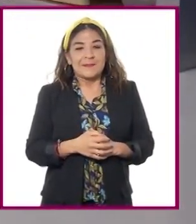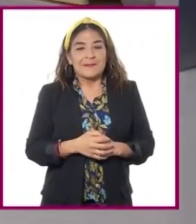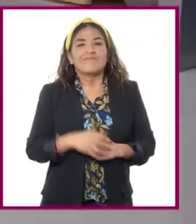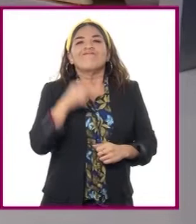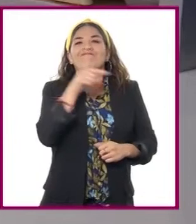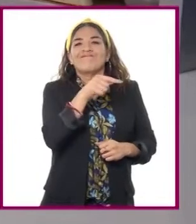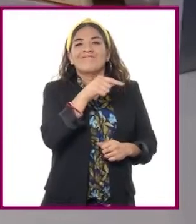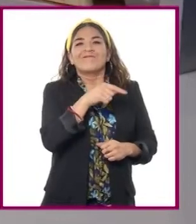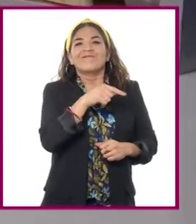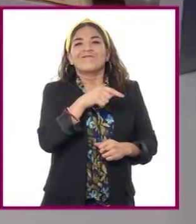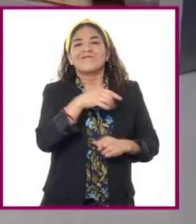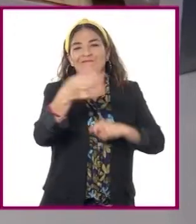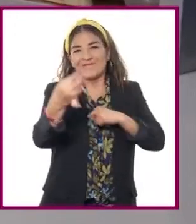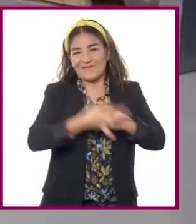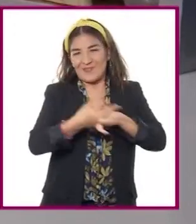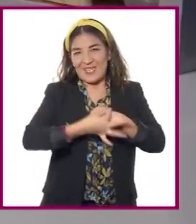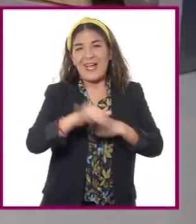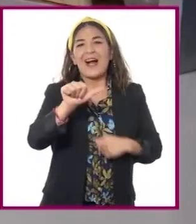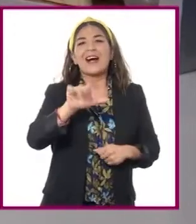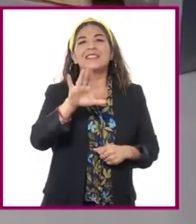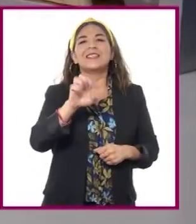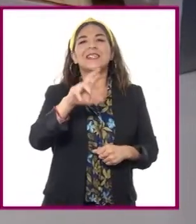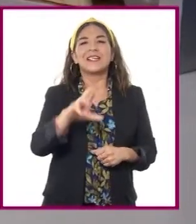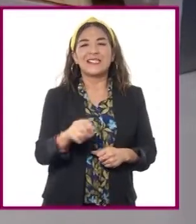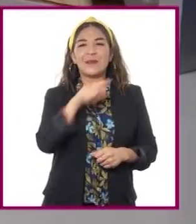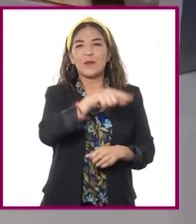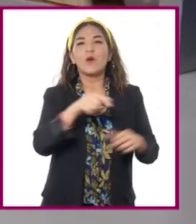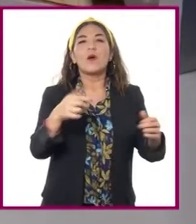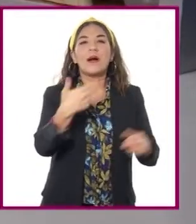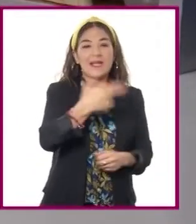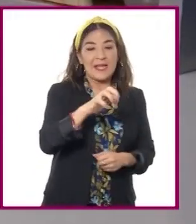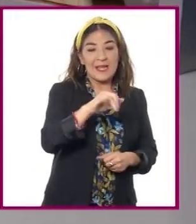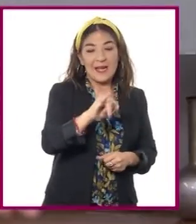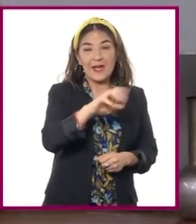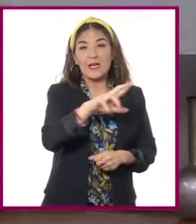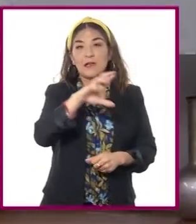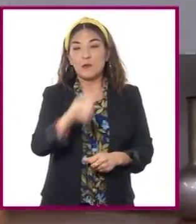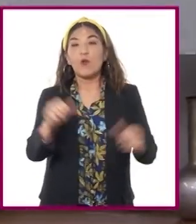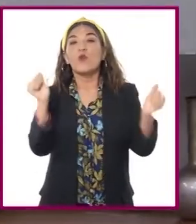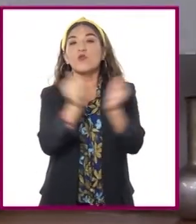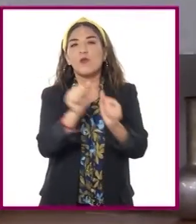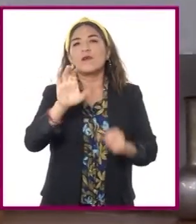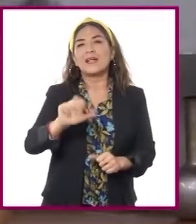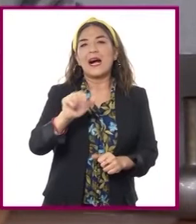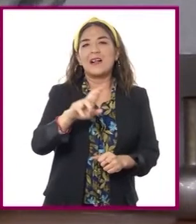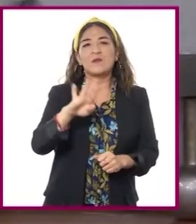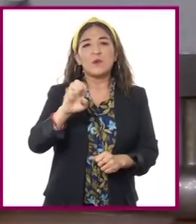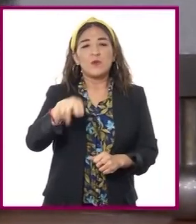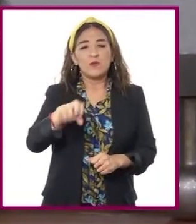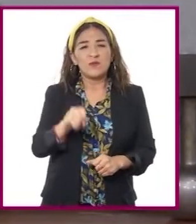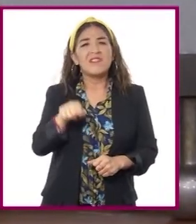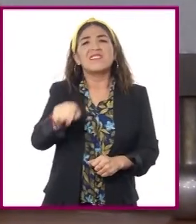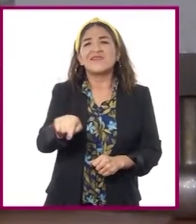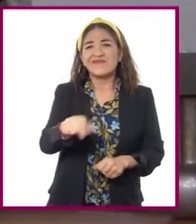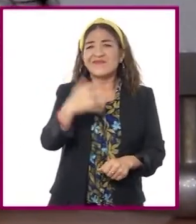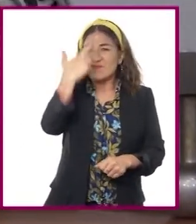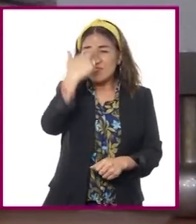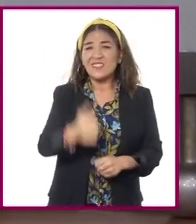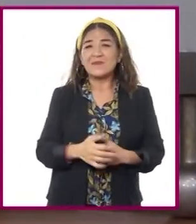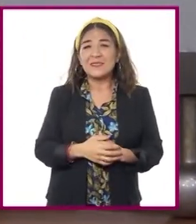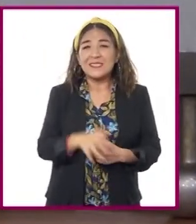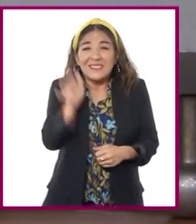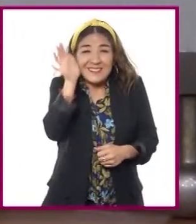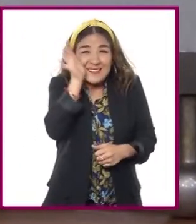Está hecho de acero, una aleación de hierro con carbono. Todo este desastre comenzó con un